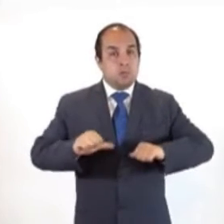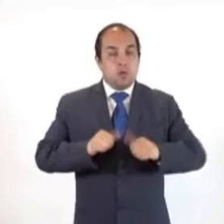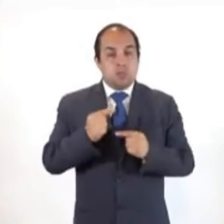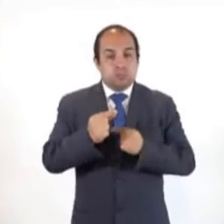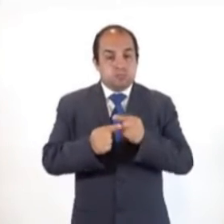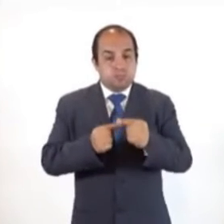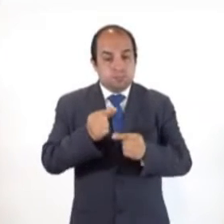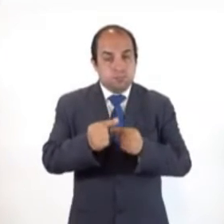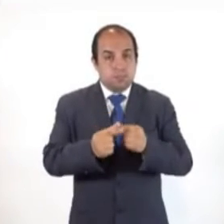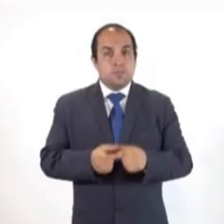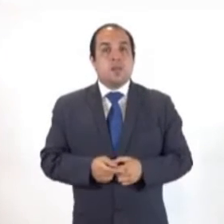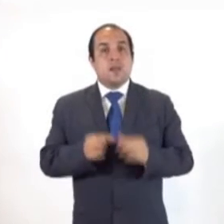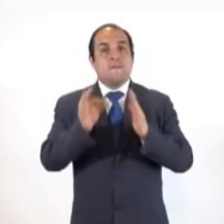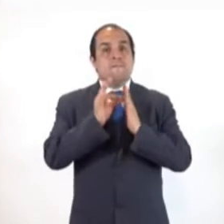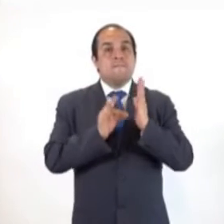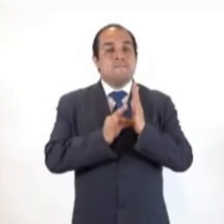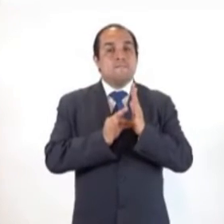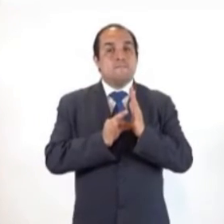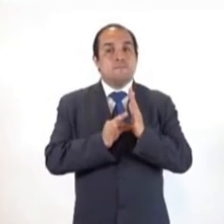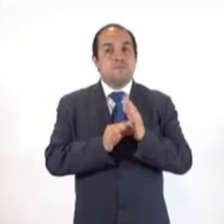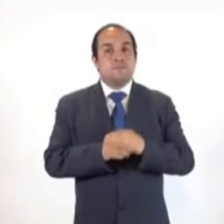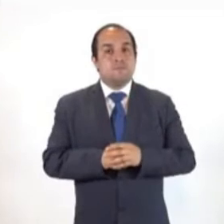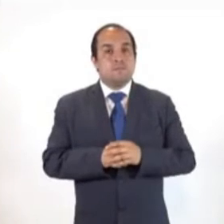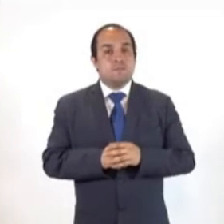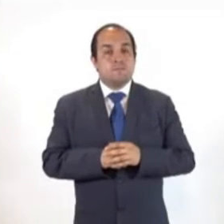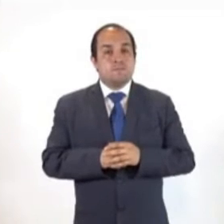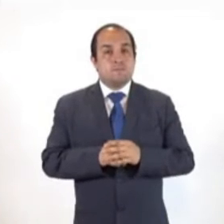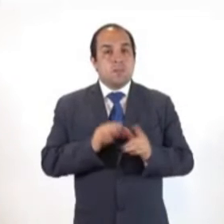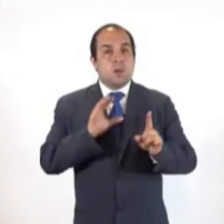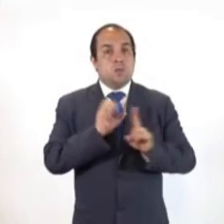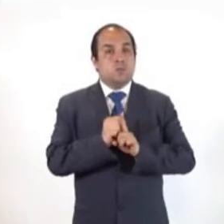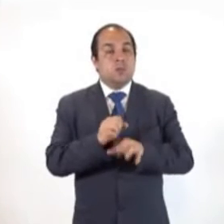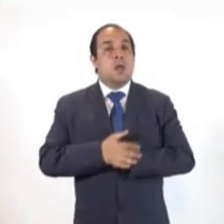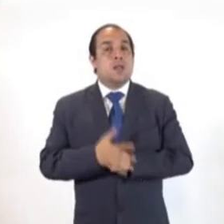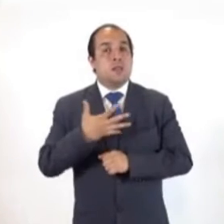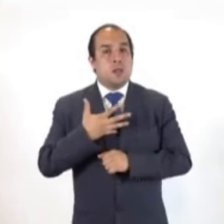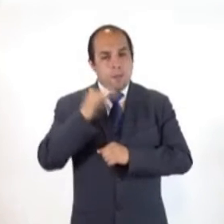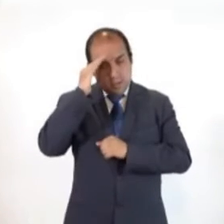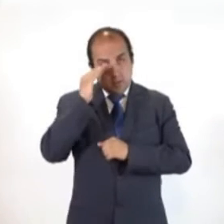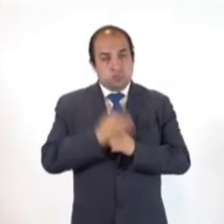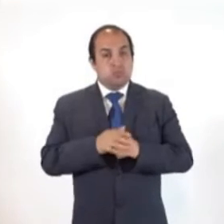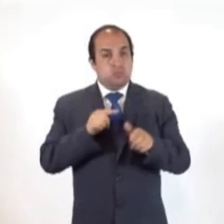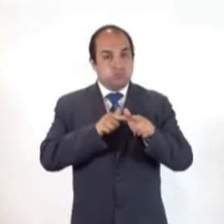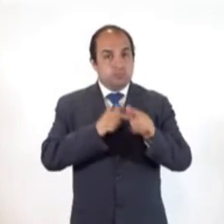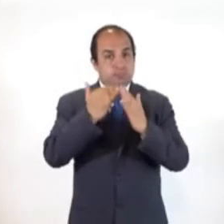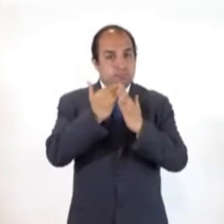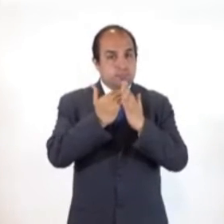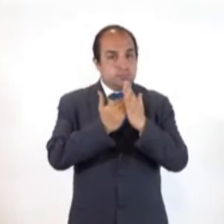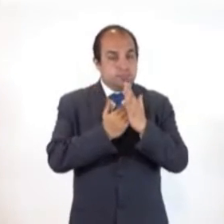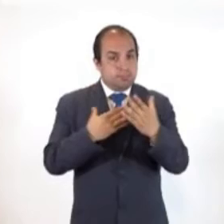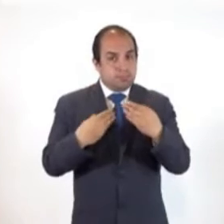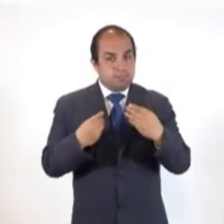con estas fechas tentativas. Esto, por supuesto, sujeto a que se mantiene la tendencia de reducción.